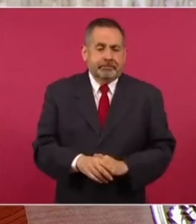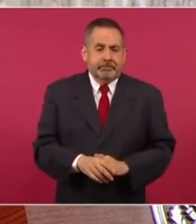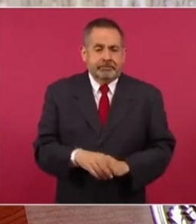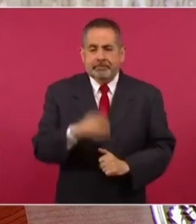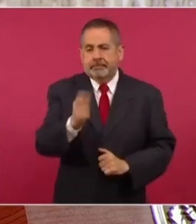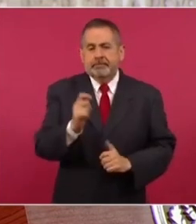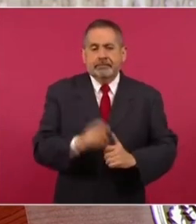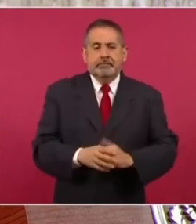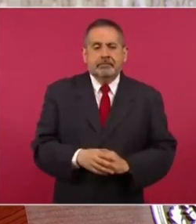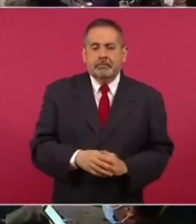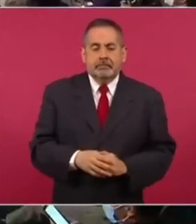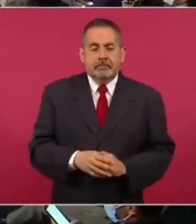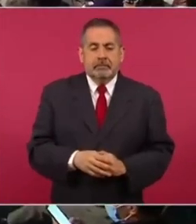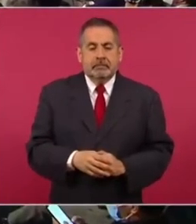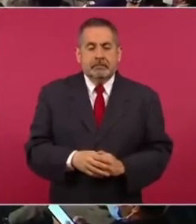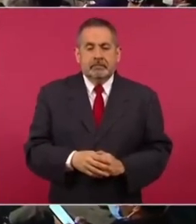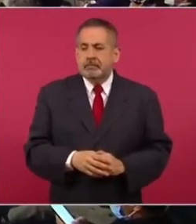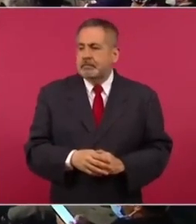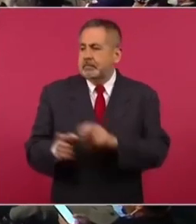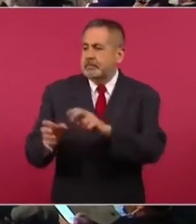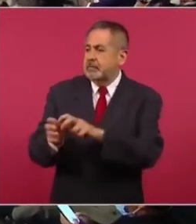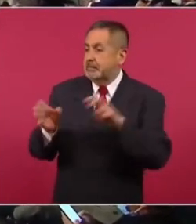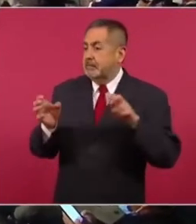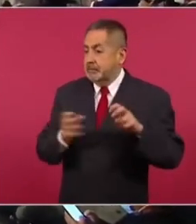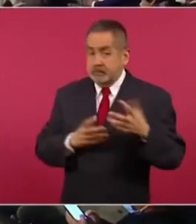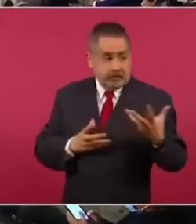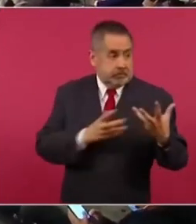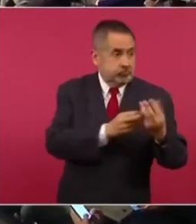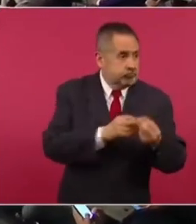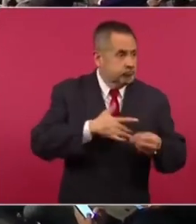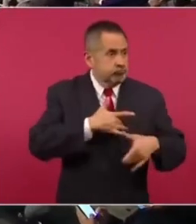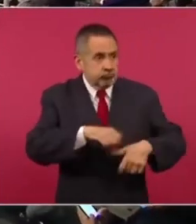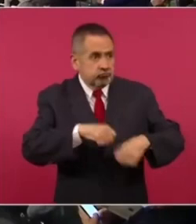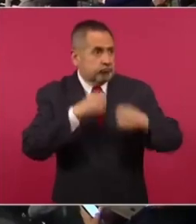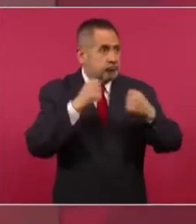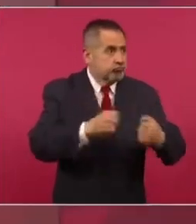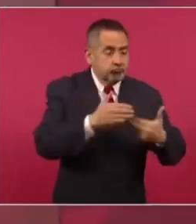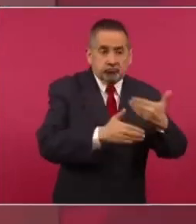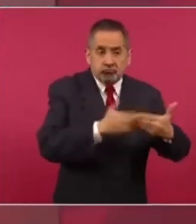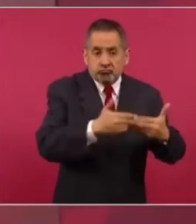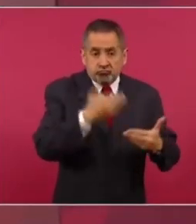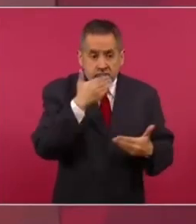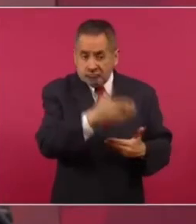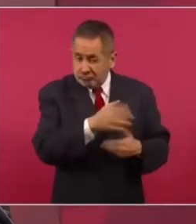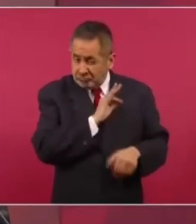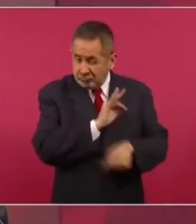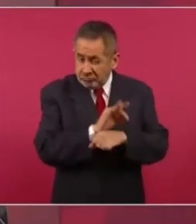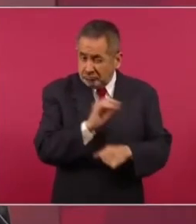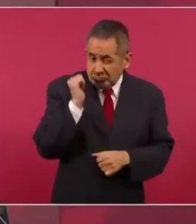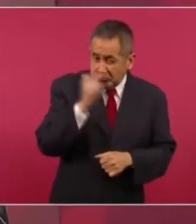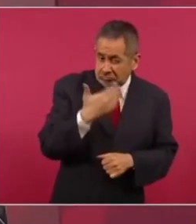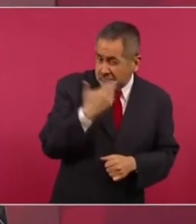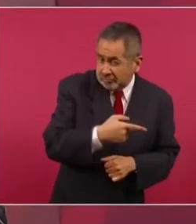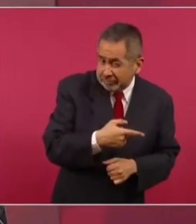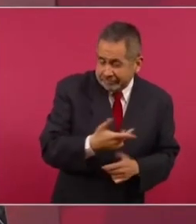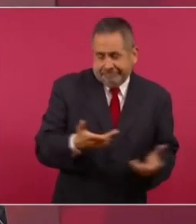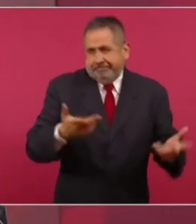porque ¿qué les pueden asegurar los del bloque conservador?